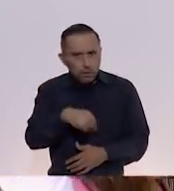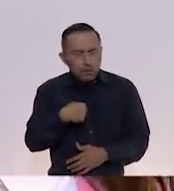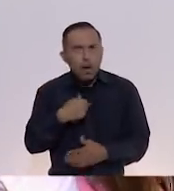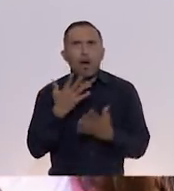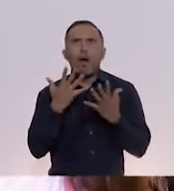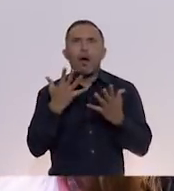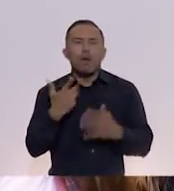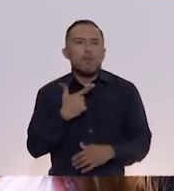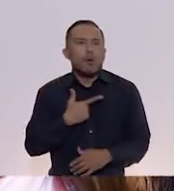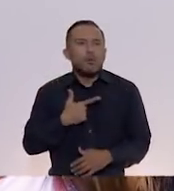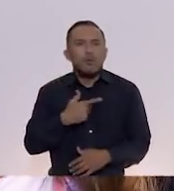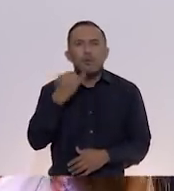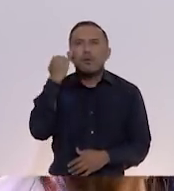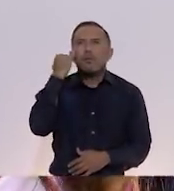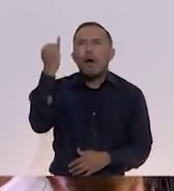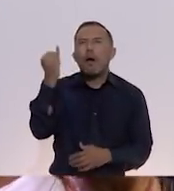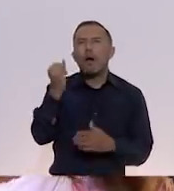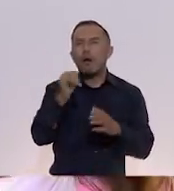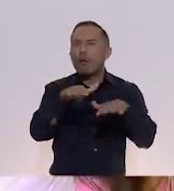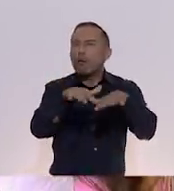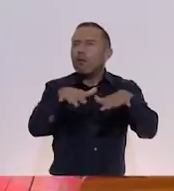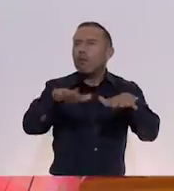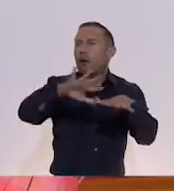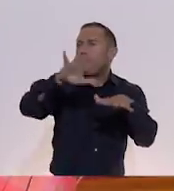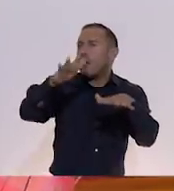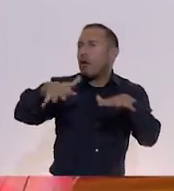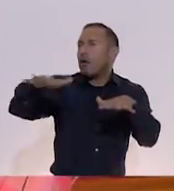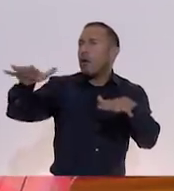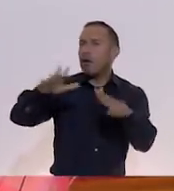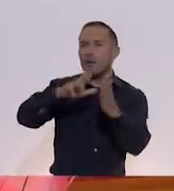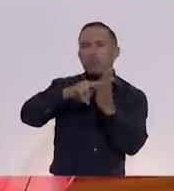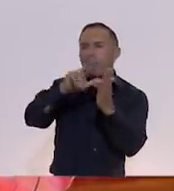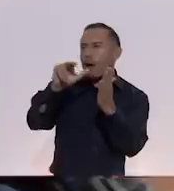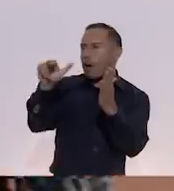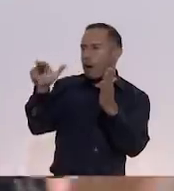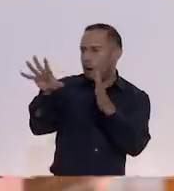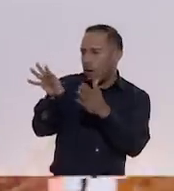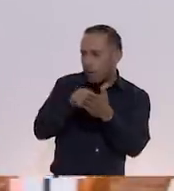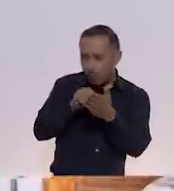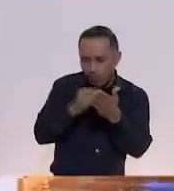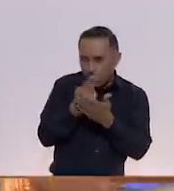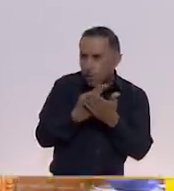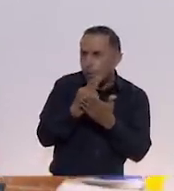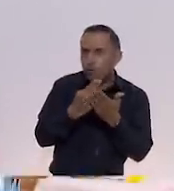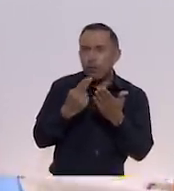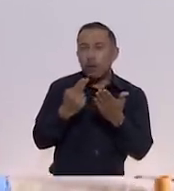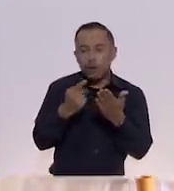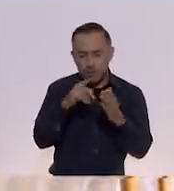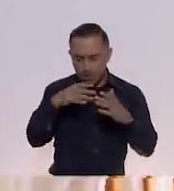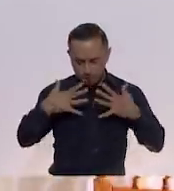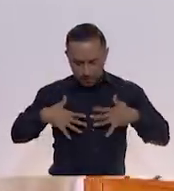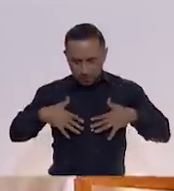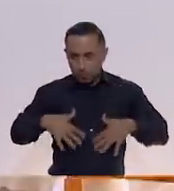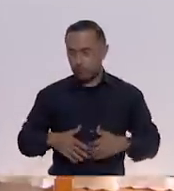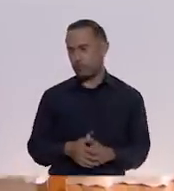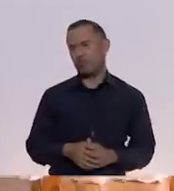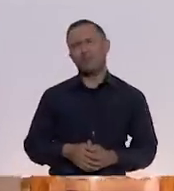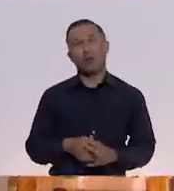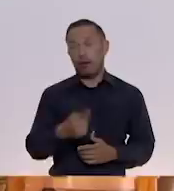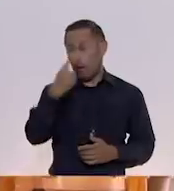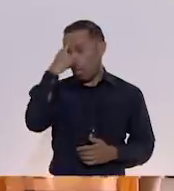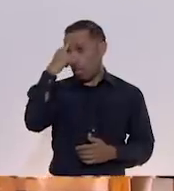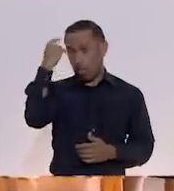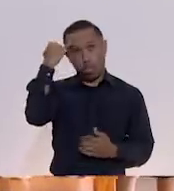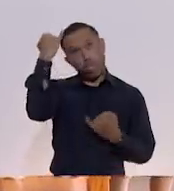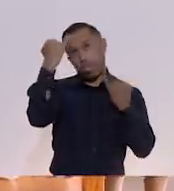dibujar todos esos paisajes y hacer los vestidos? Ya vénganse a comer. Ay, hijita, ¿se puede saber de dónde sacas tanta